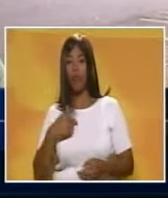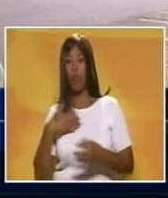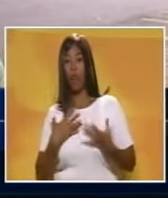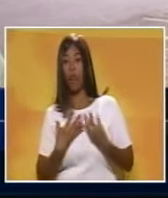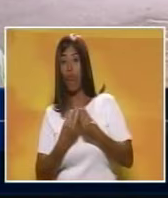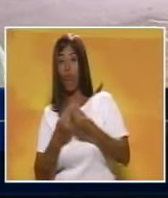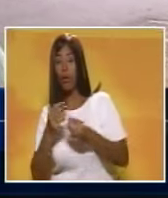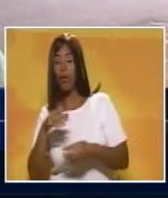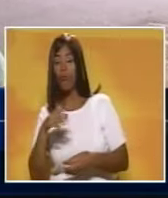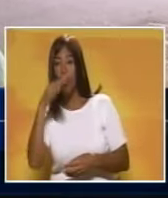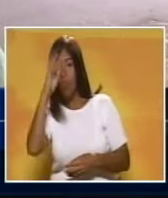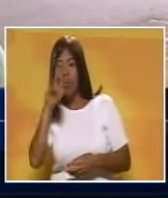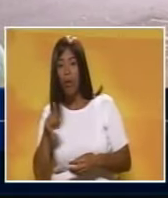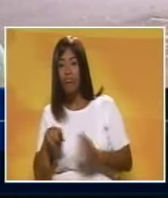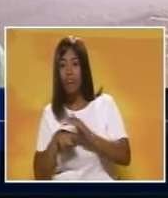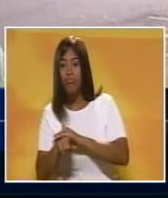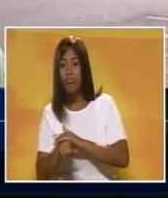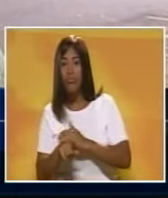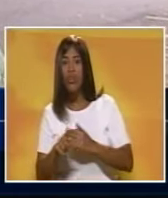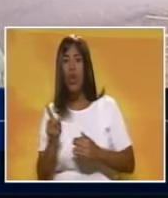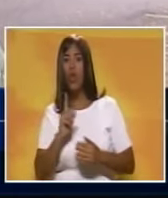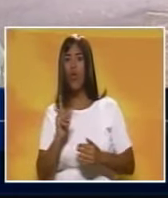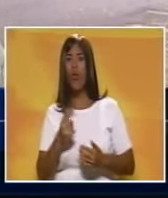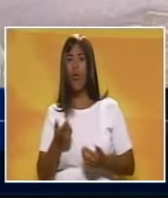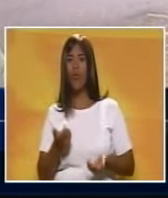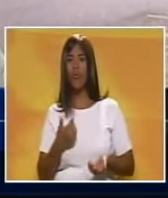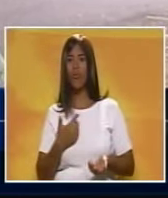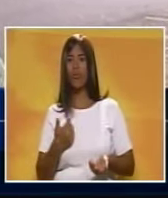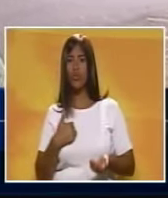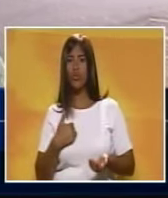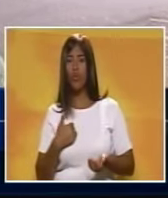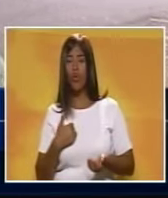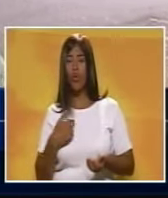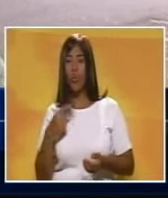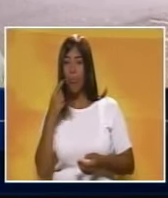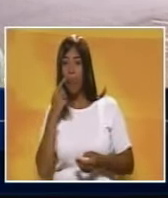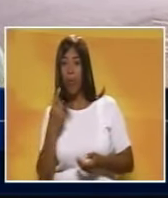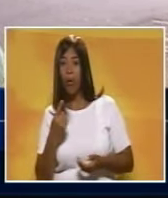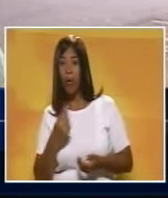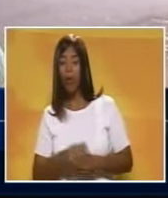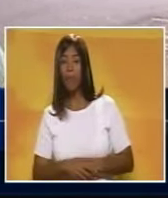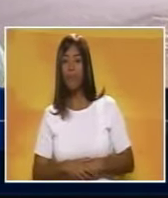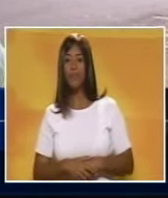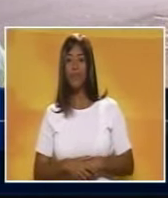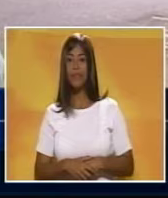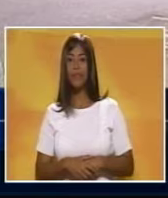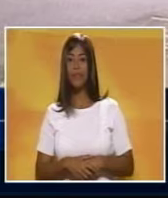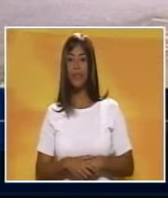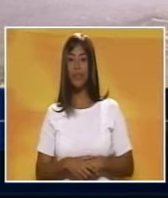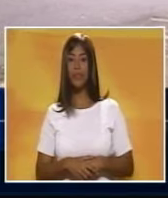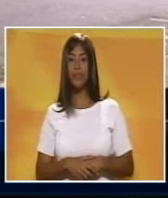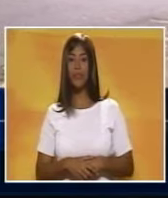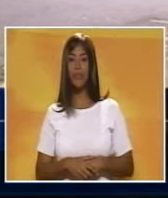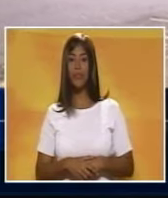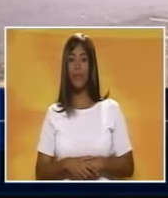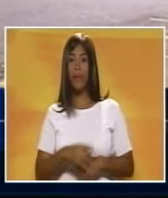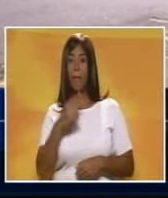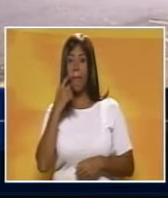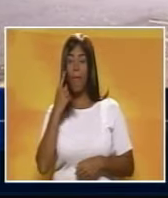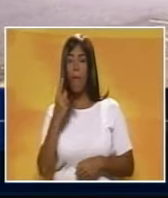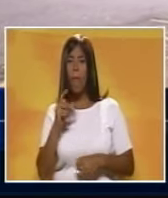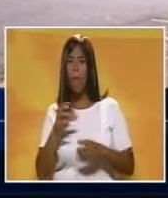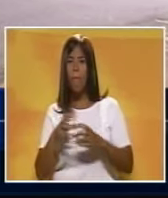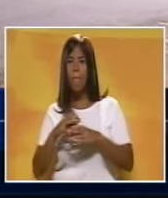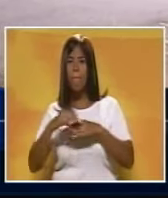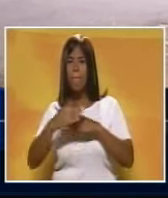CDI, pero ahí mismo ella me dice, no, Román, yo agarré y conseguí un pedazo